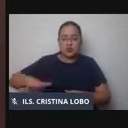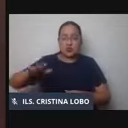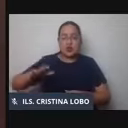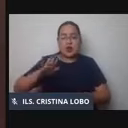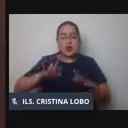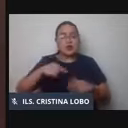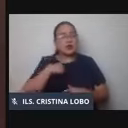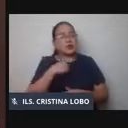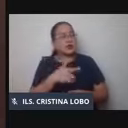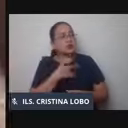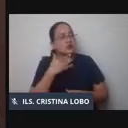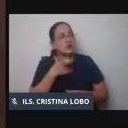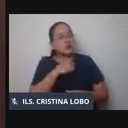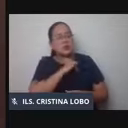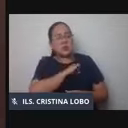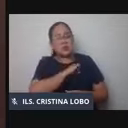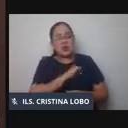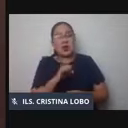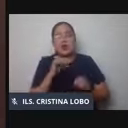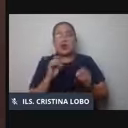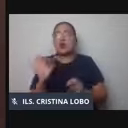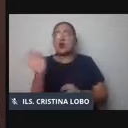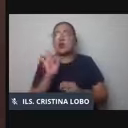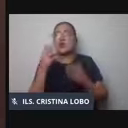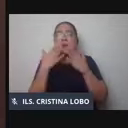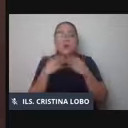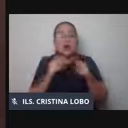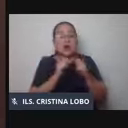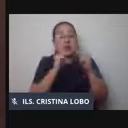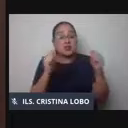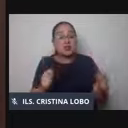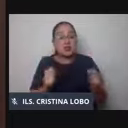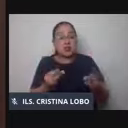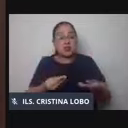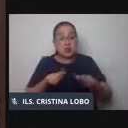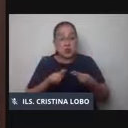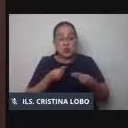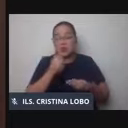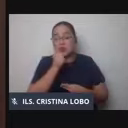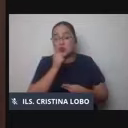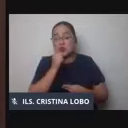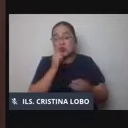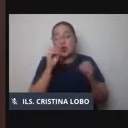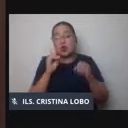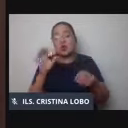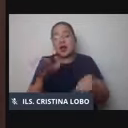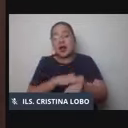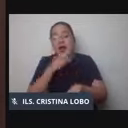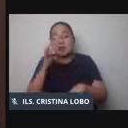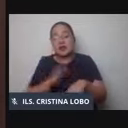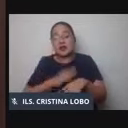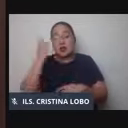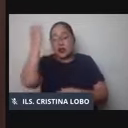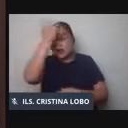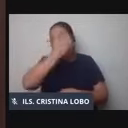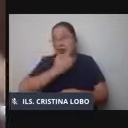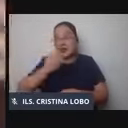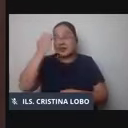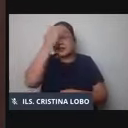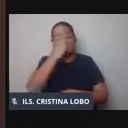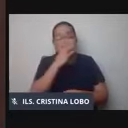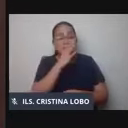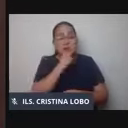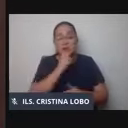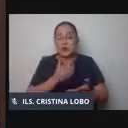sensación o supongamos que no me he titulado, ¿verdad? O supongamos que no aprobé el examen para ingresar a la universidad o